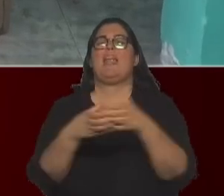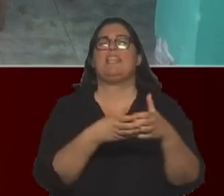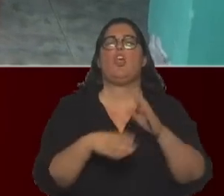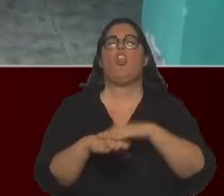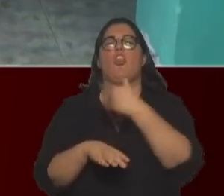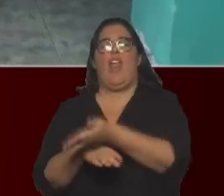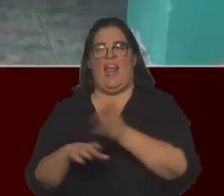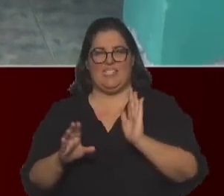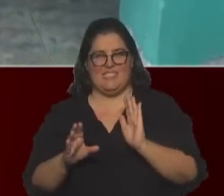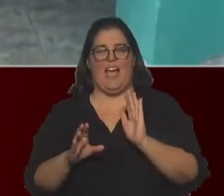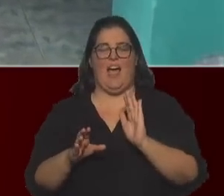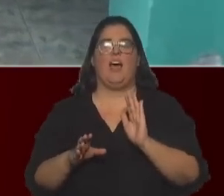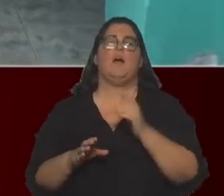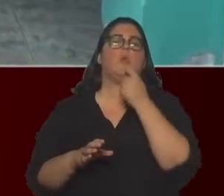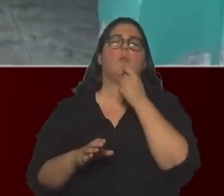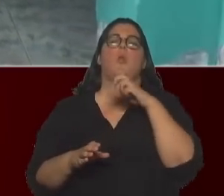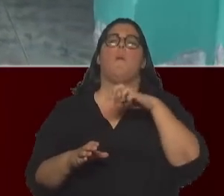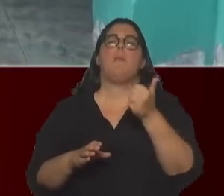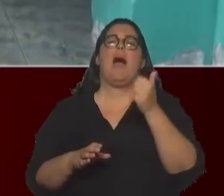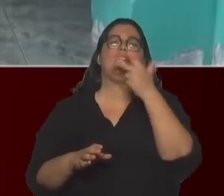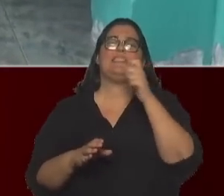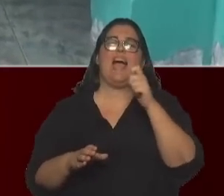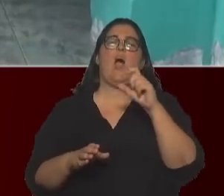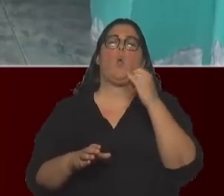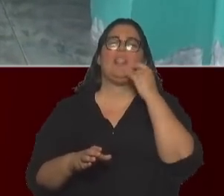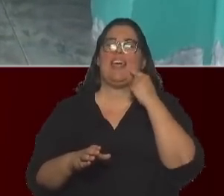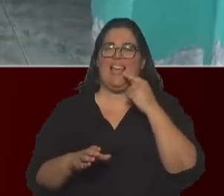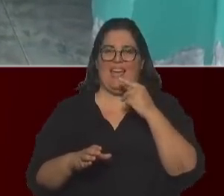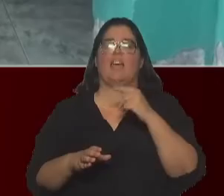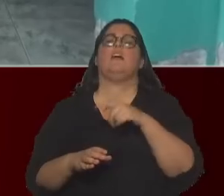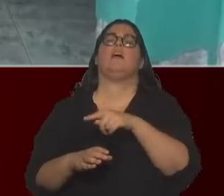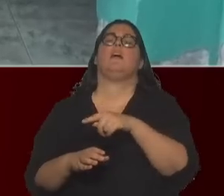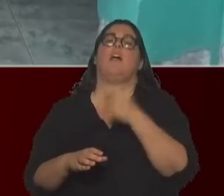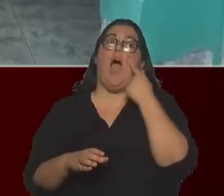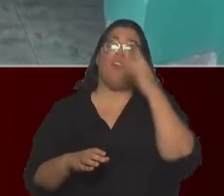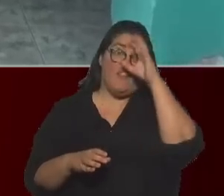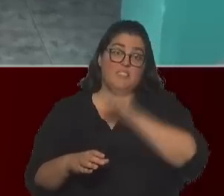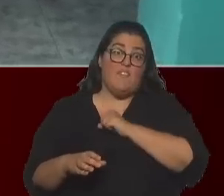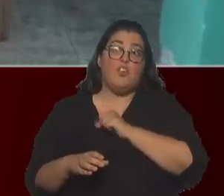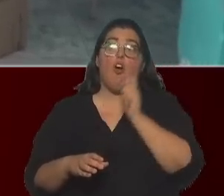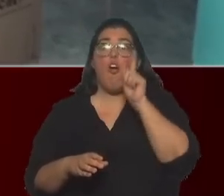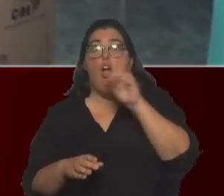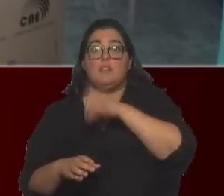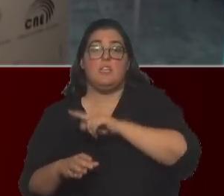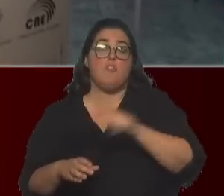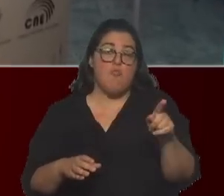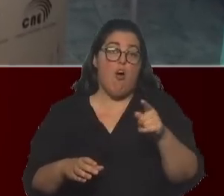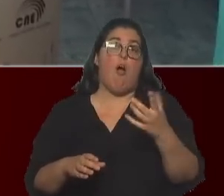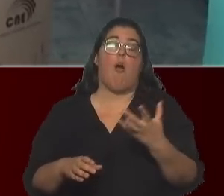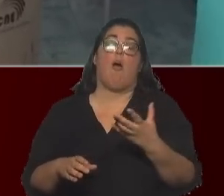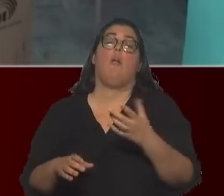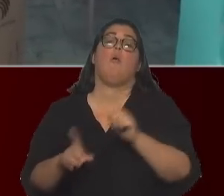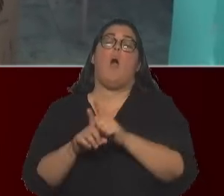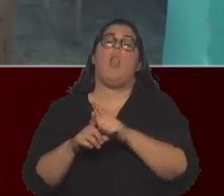Bueno, ahí planteaban también el caso de Pachacutic, y que va a tener sobre todo el desafío de ver si logra conquistar a los